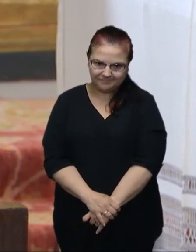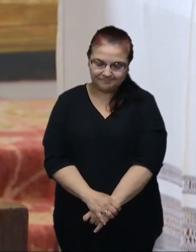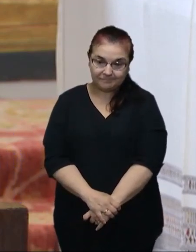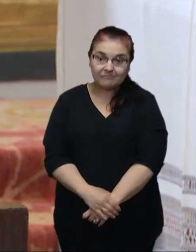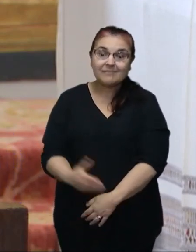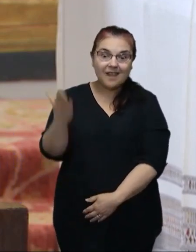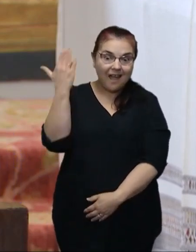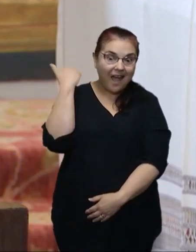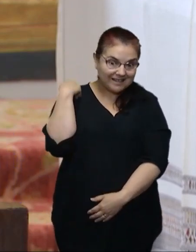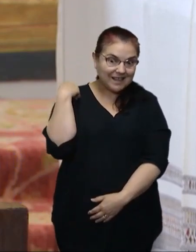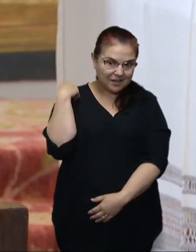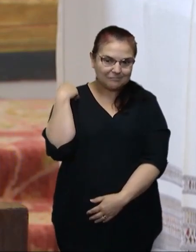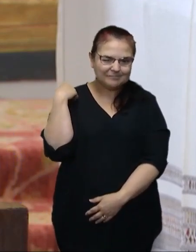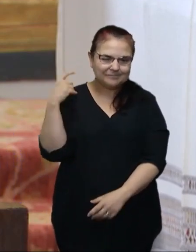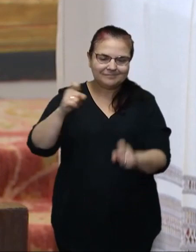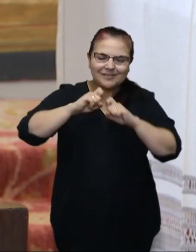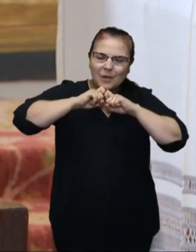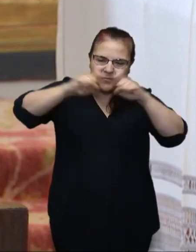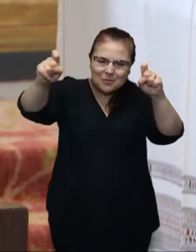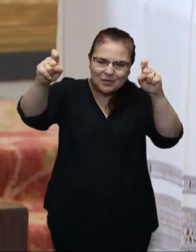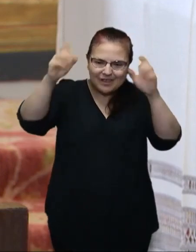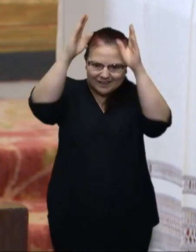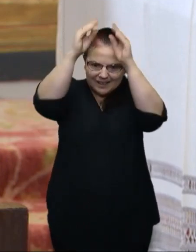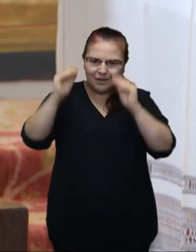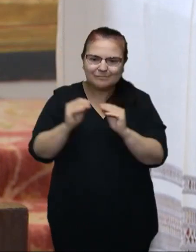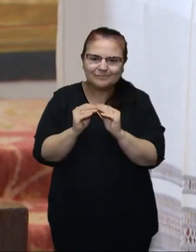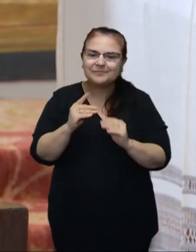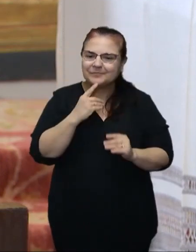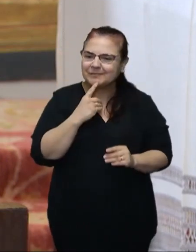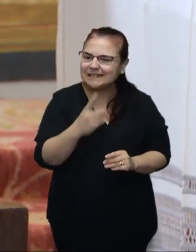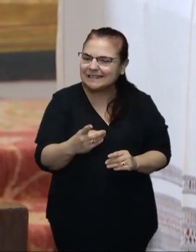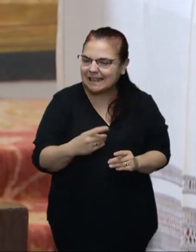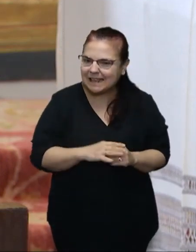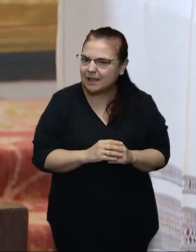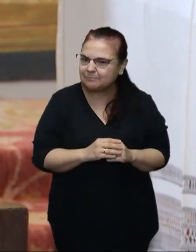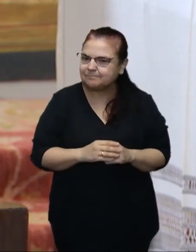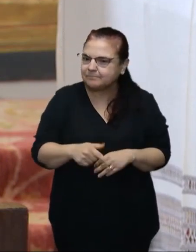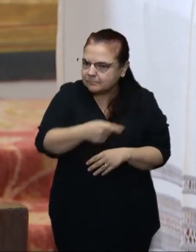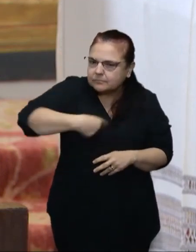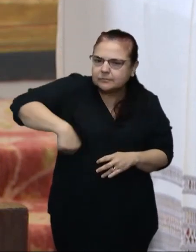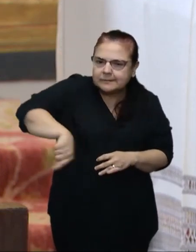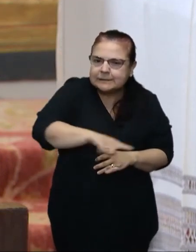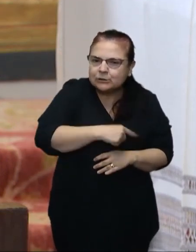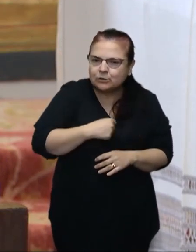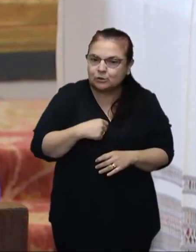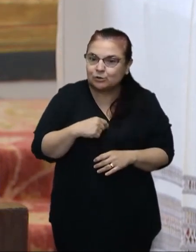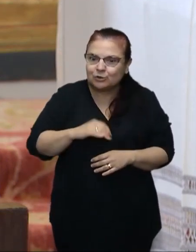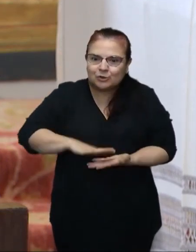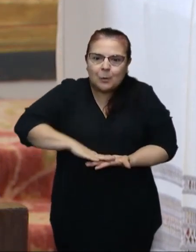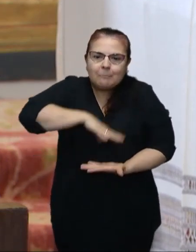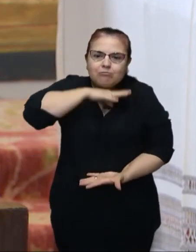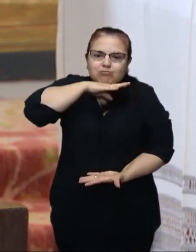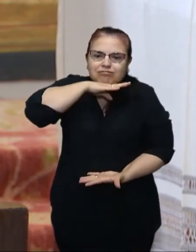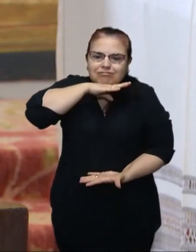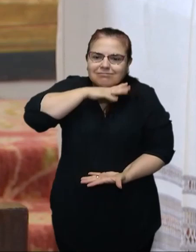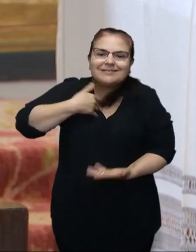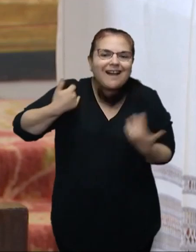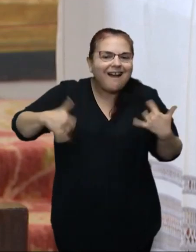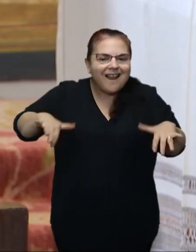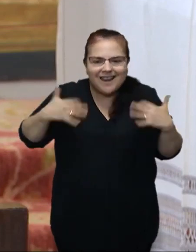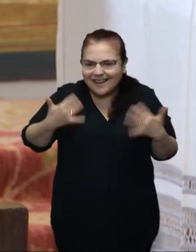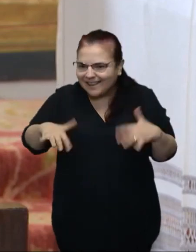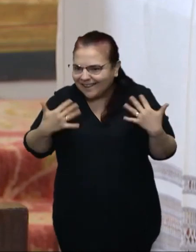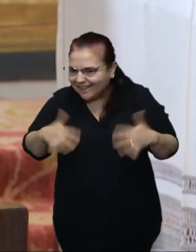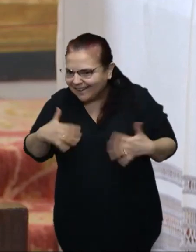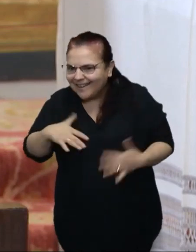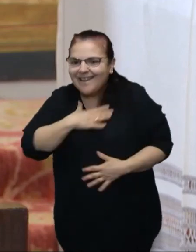Ayer el profeta Isaías decía que teníamos que estar llenos de alegría